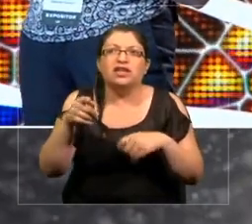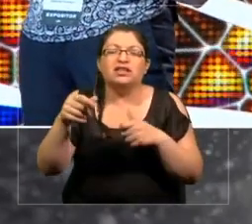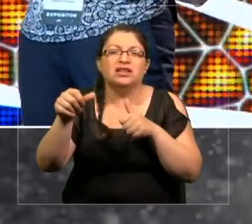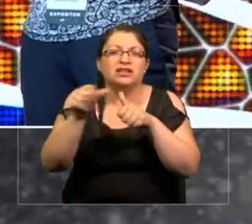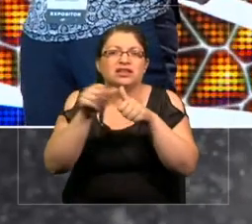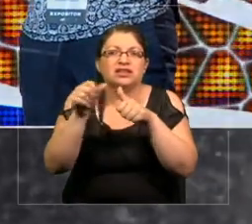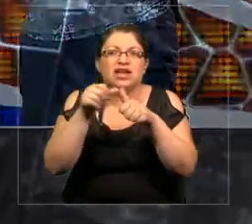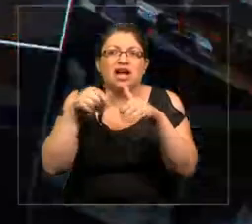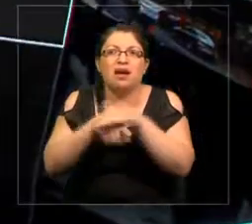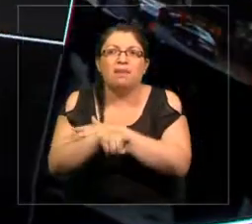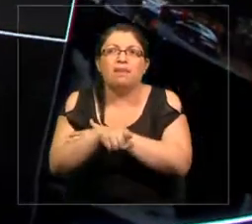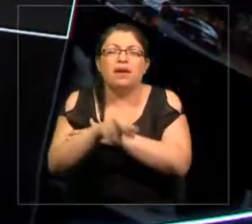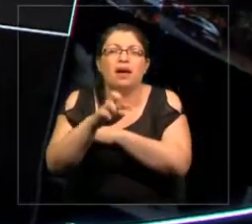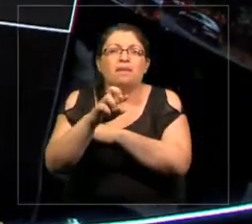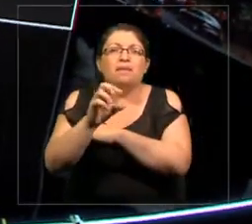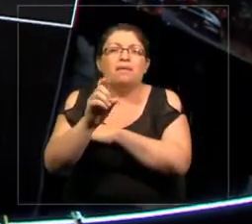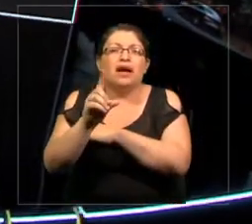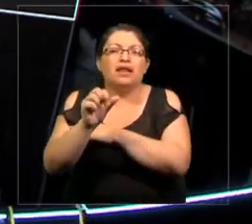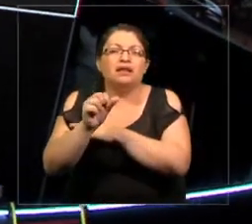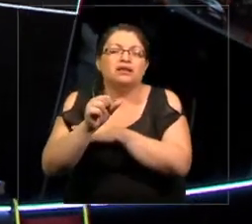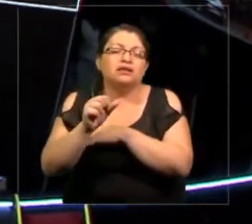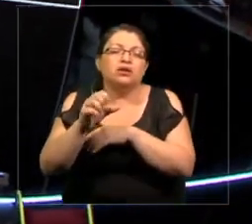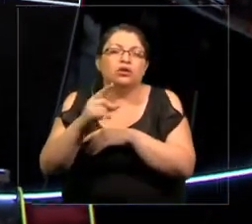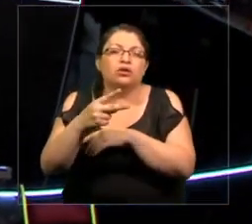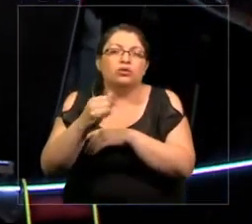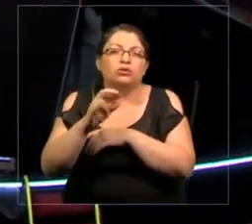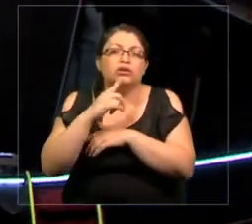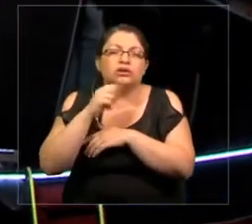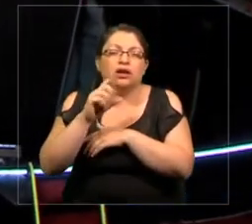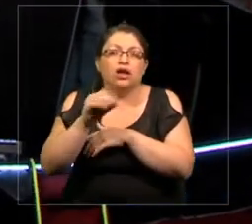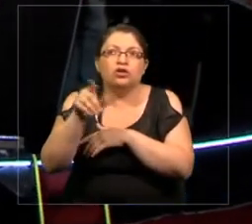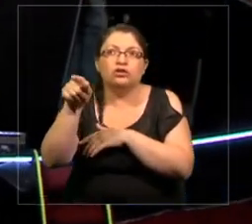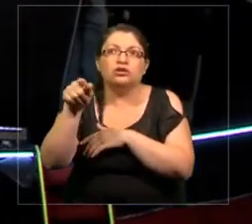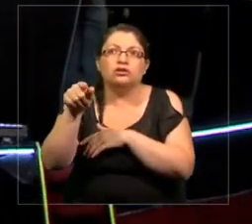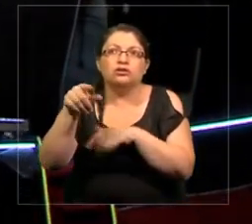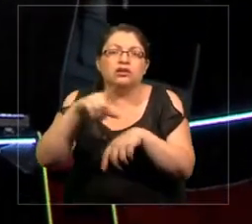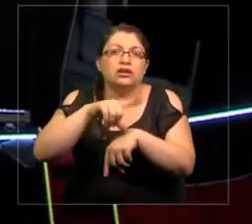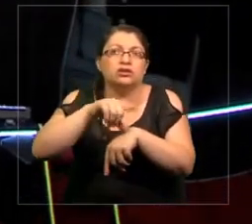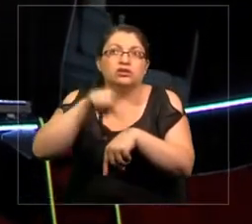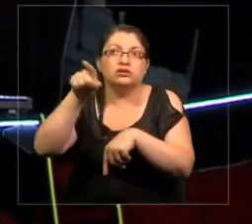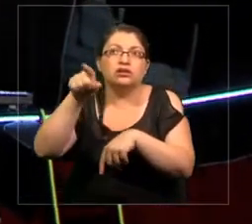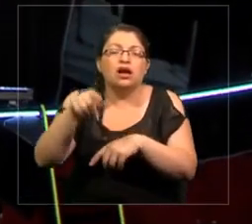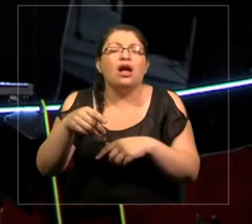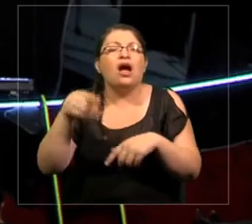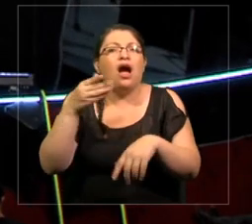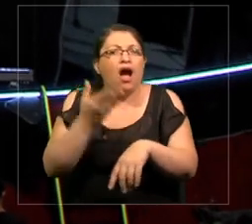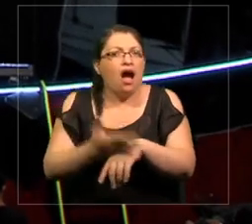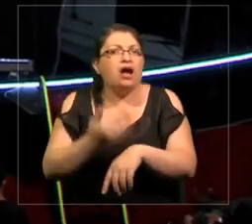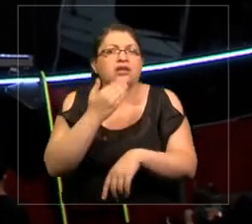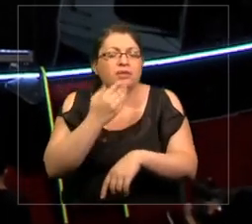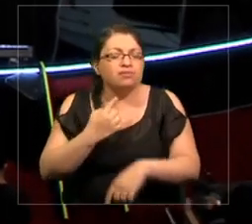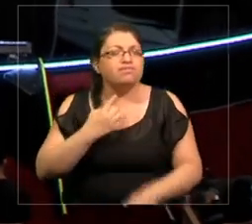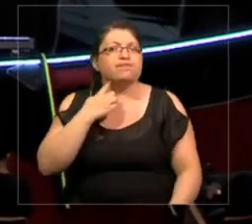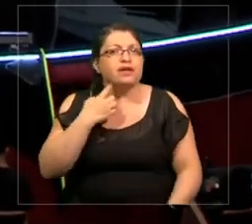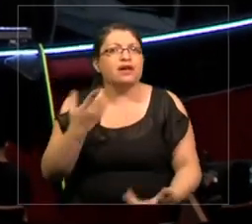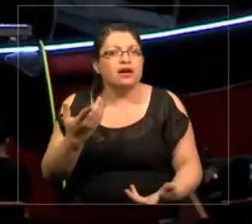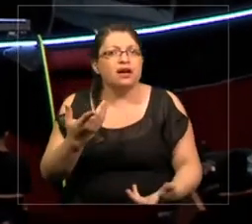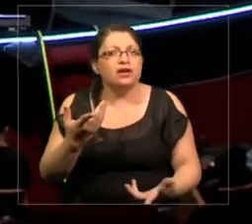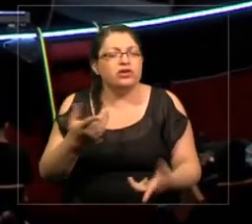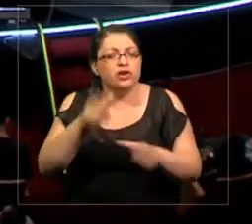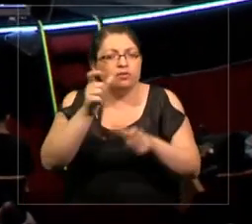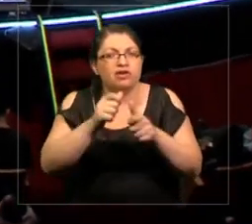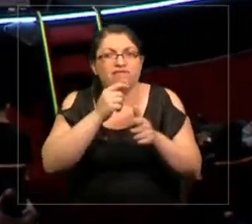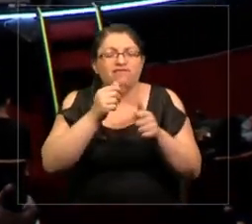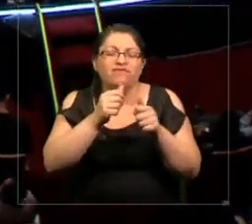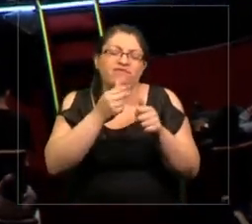cerca del metro opa de rejuntado o sea por una parte tenemos impactos en términos de gentrificación pero en